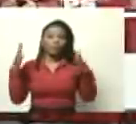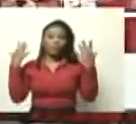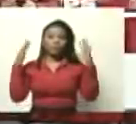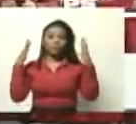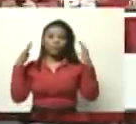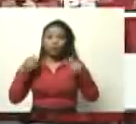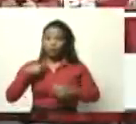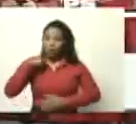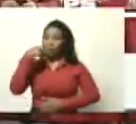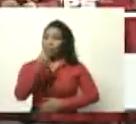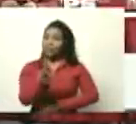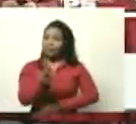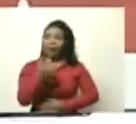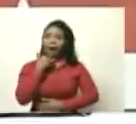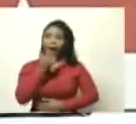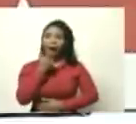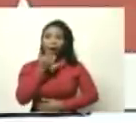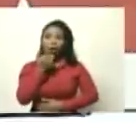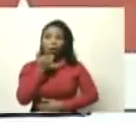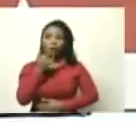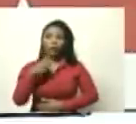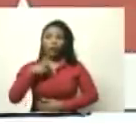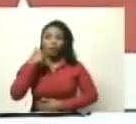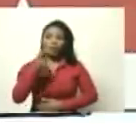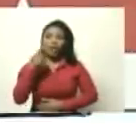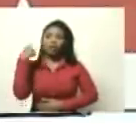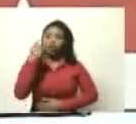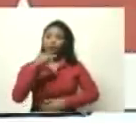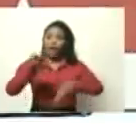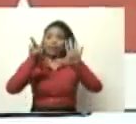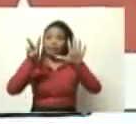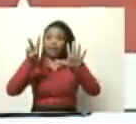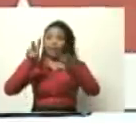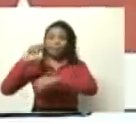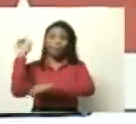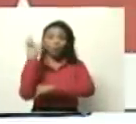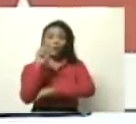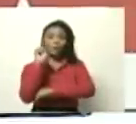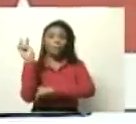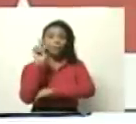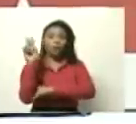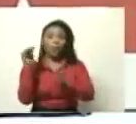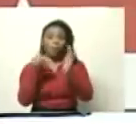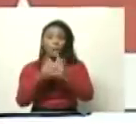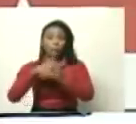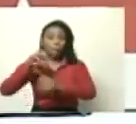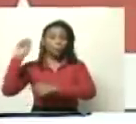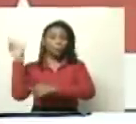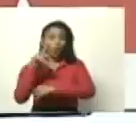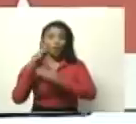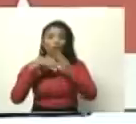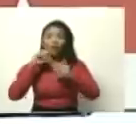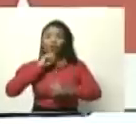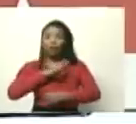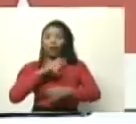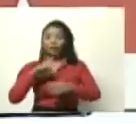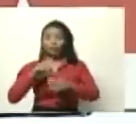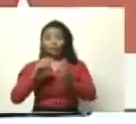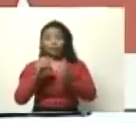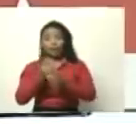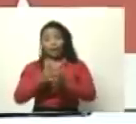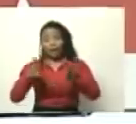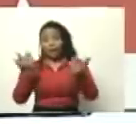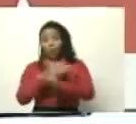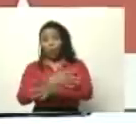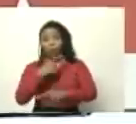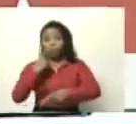Y les voy a decir algo, solo hay 7 peloteros, de más de 22.000 peloteros en toda la historia de las grandes ligas,